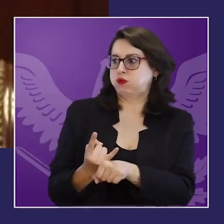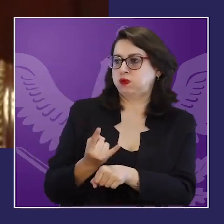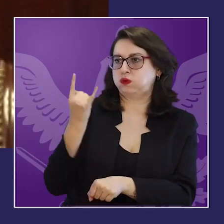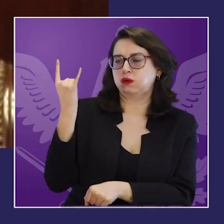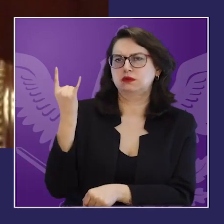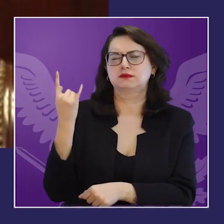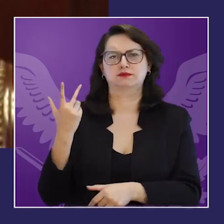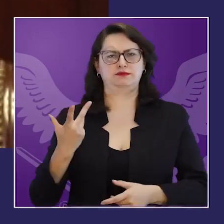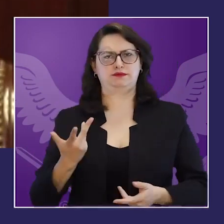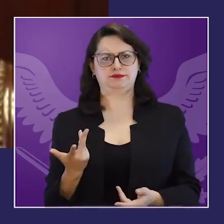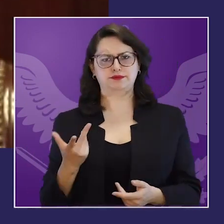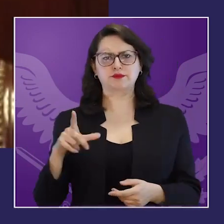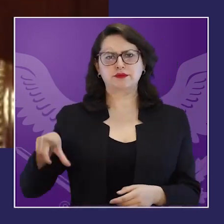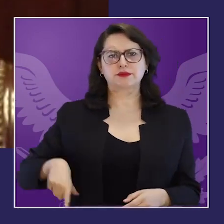género.